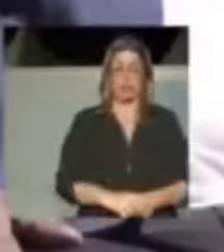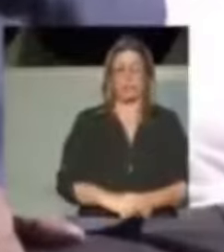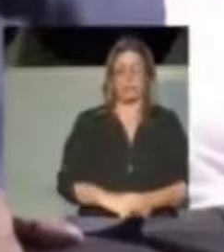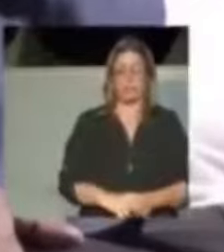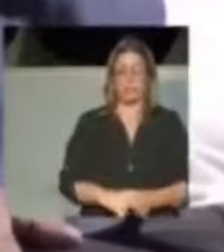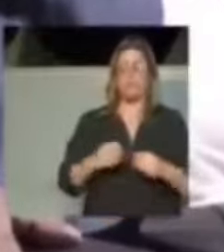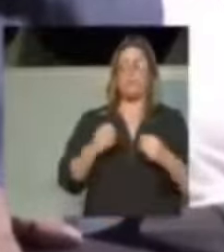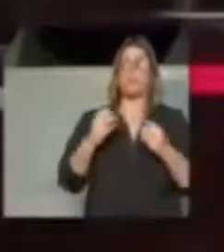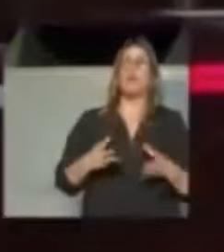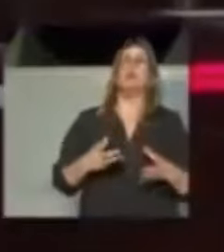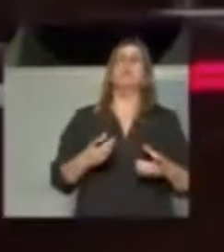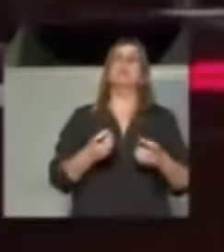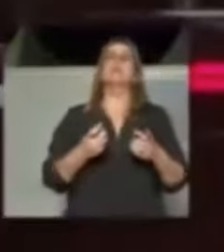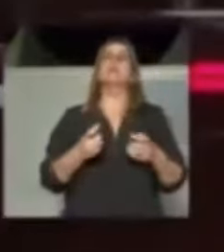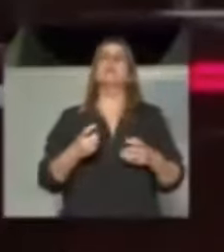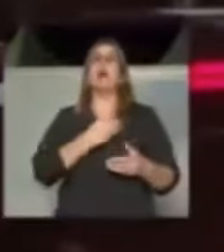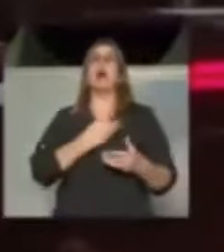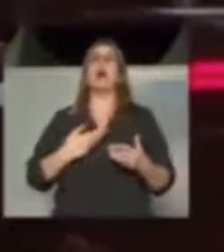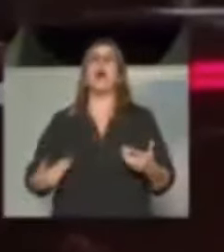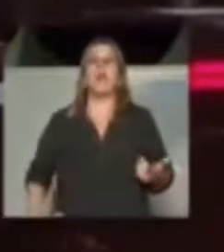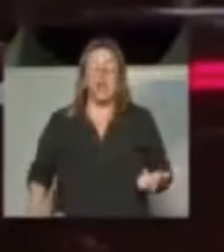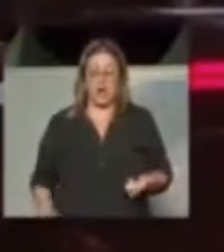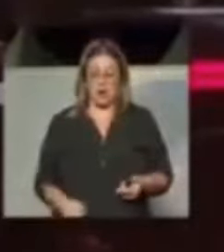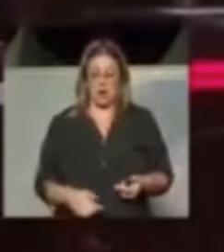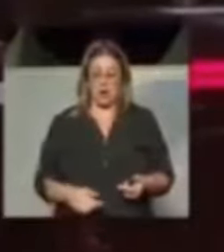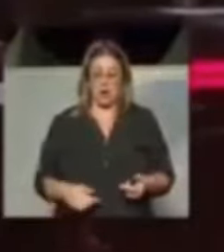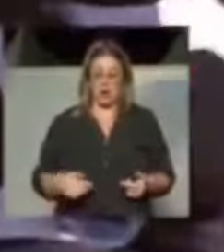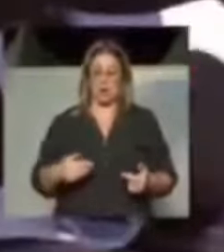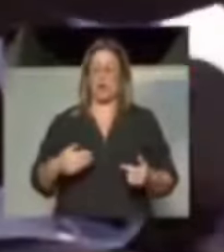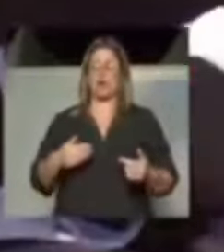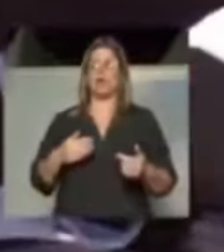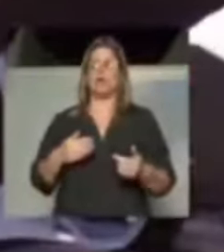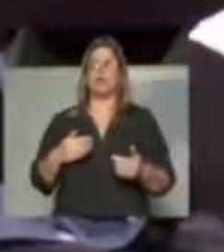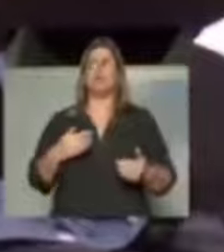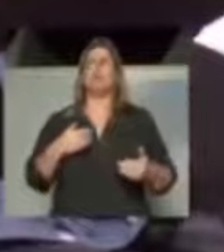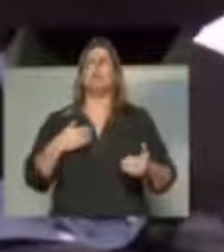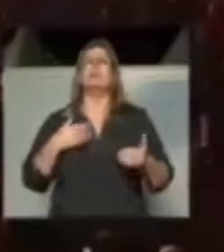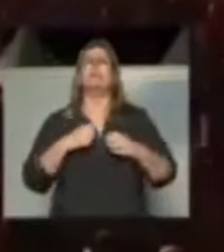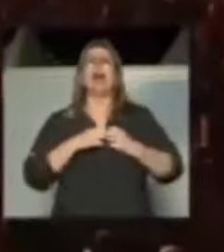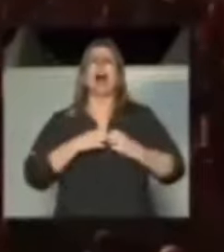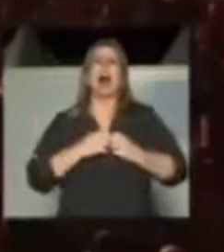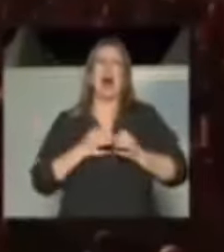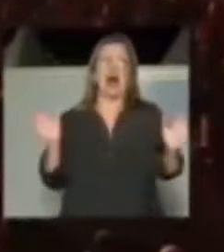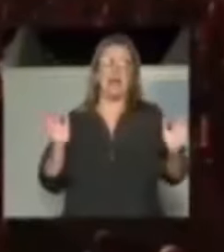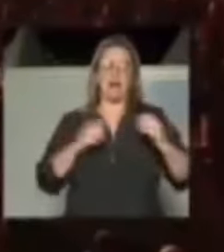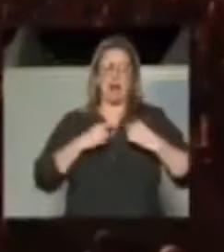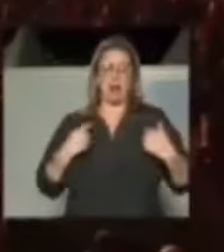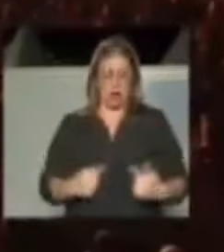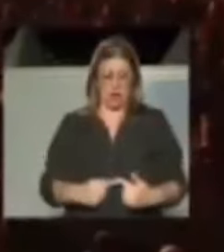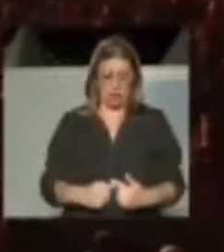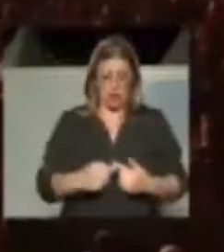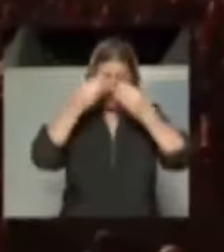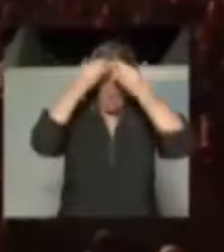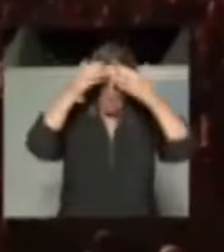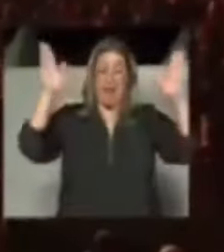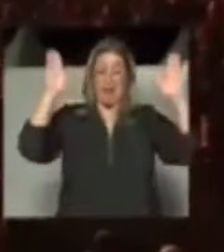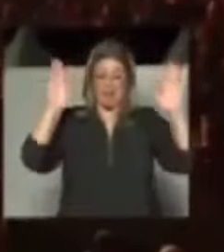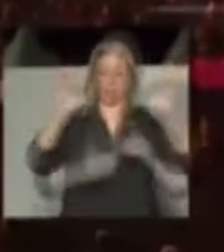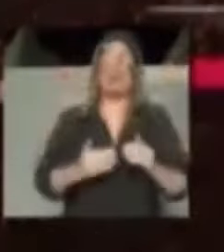Grand se prisa un gobierno abra coraz y la cabe con too